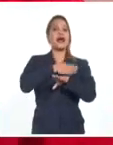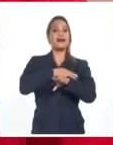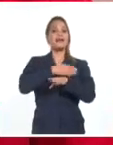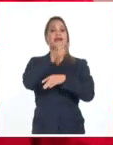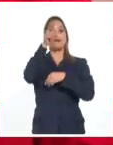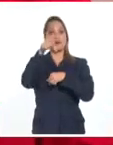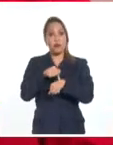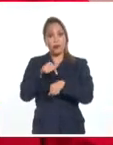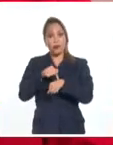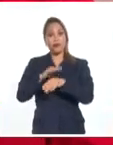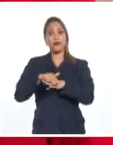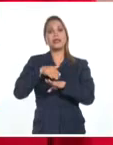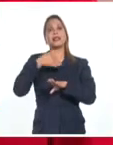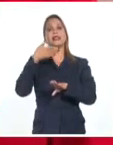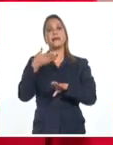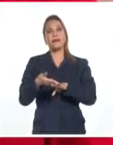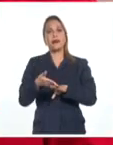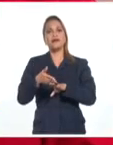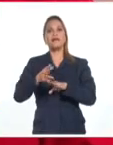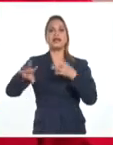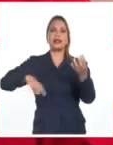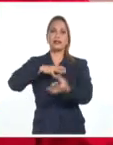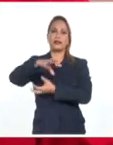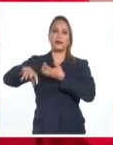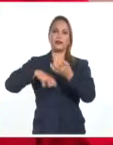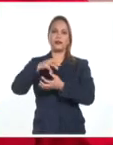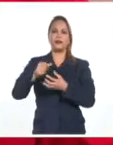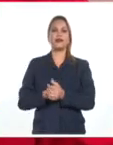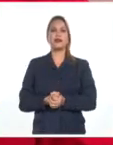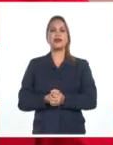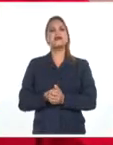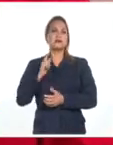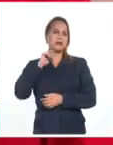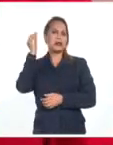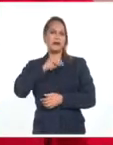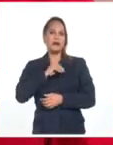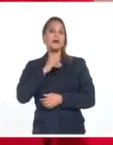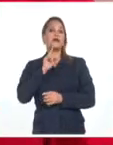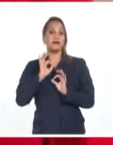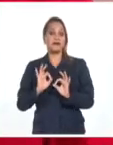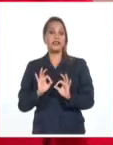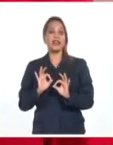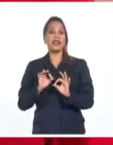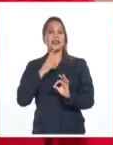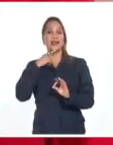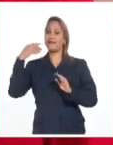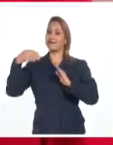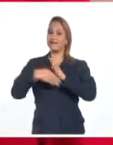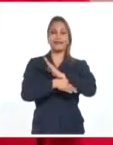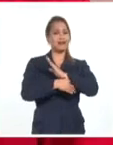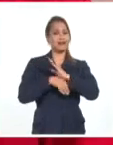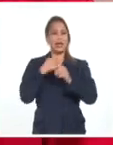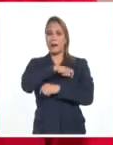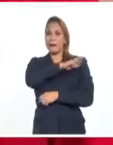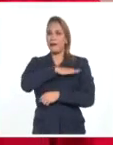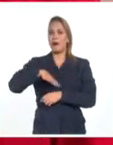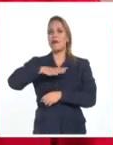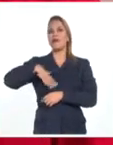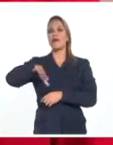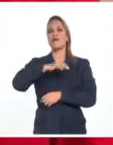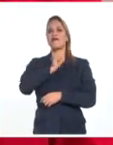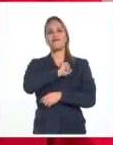y después del golpe de Estado. Que, bueno, como sabemos, afortunadamente fue derrotado por nuestro pueblo en